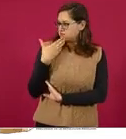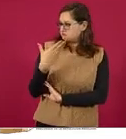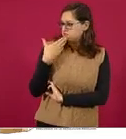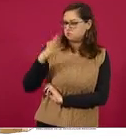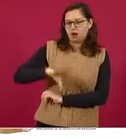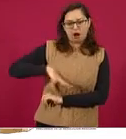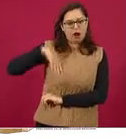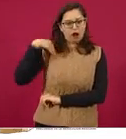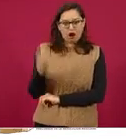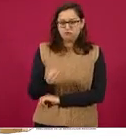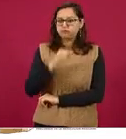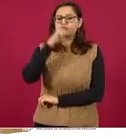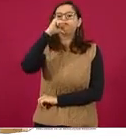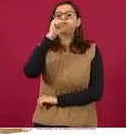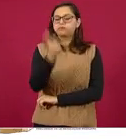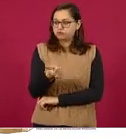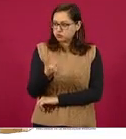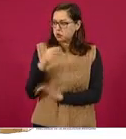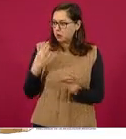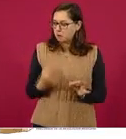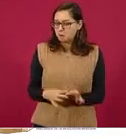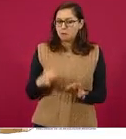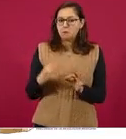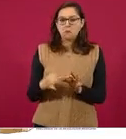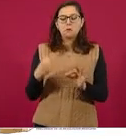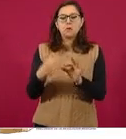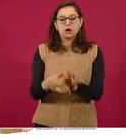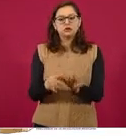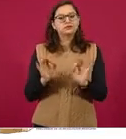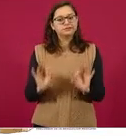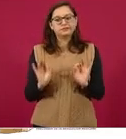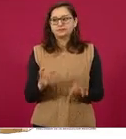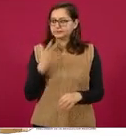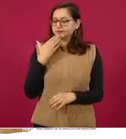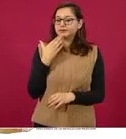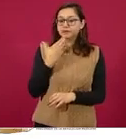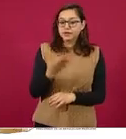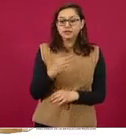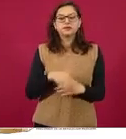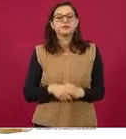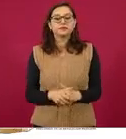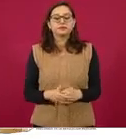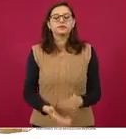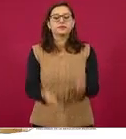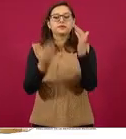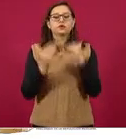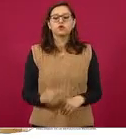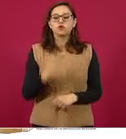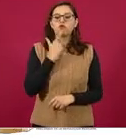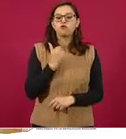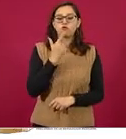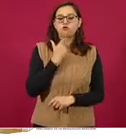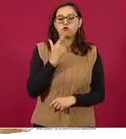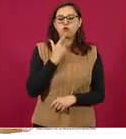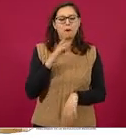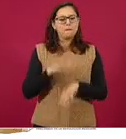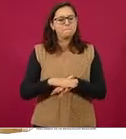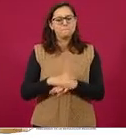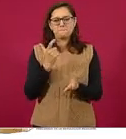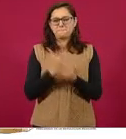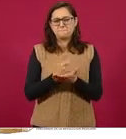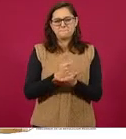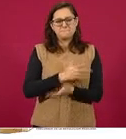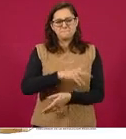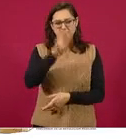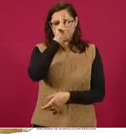mano y están llevando ese incentivo directo al consumidor. La Premium de Shell es un ejemplo